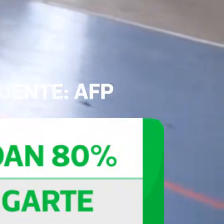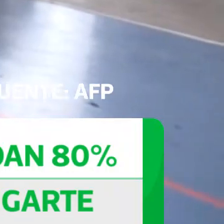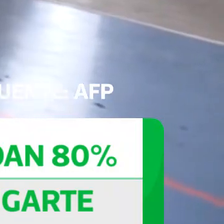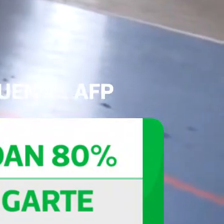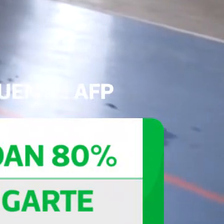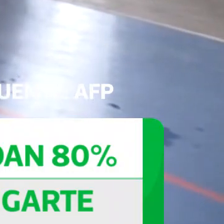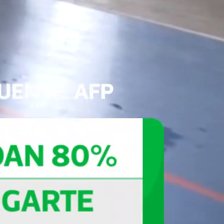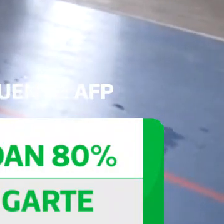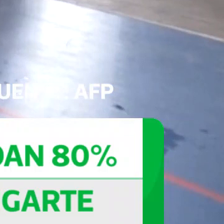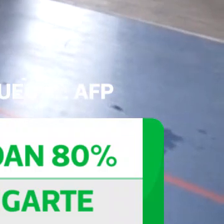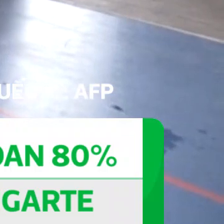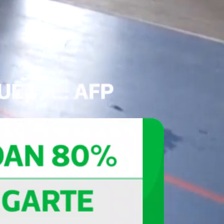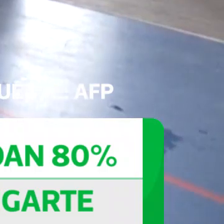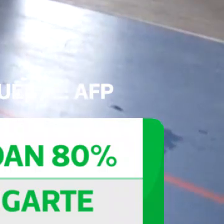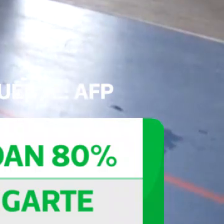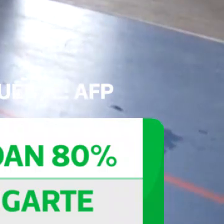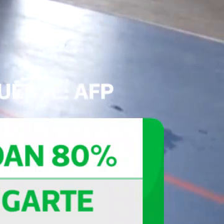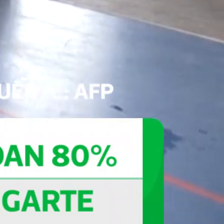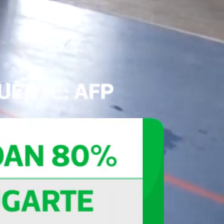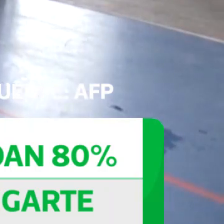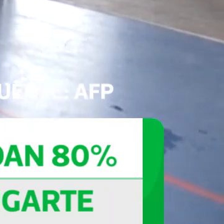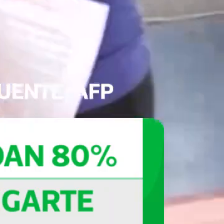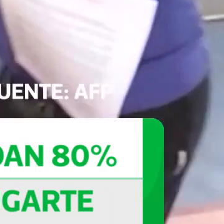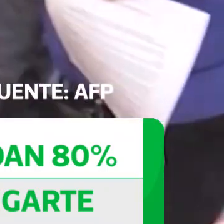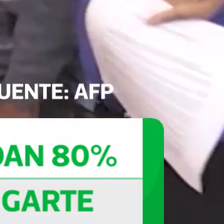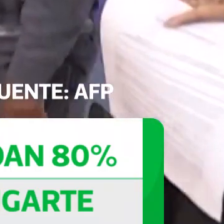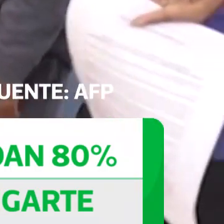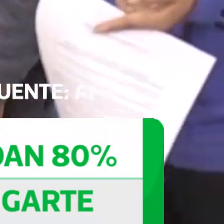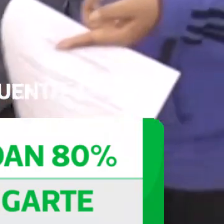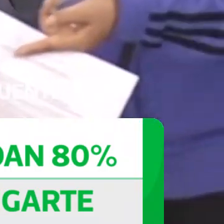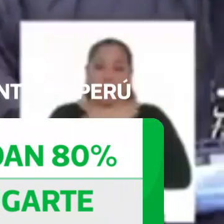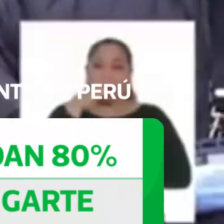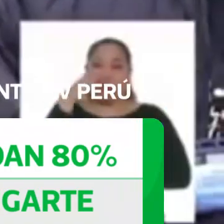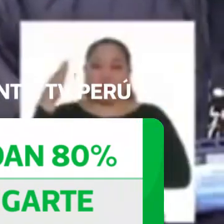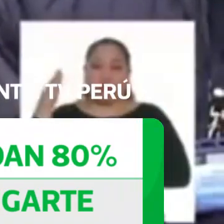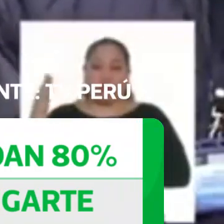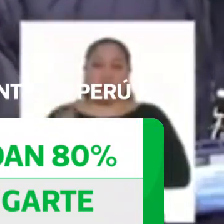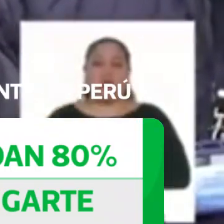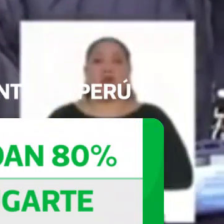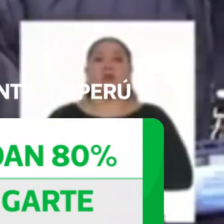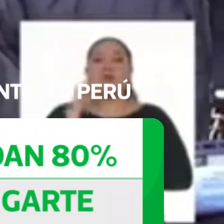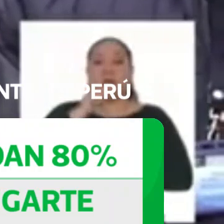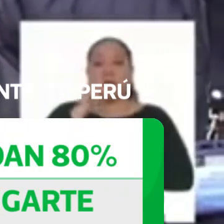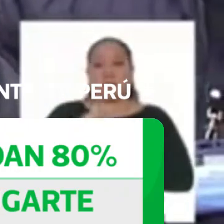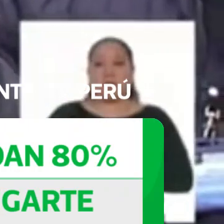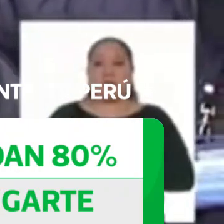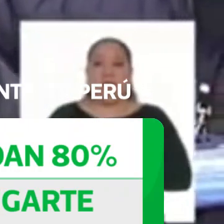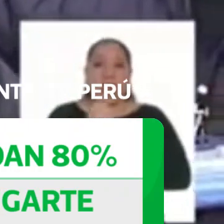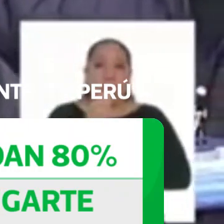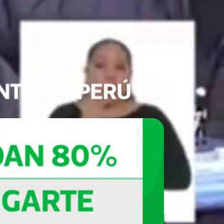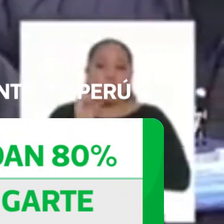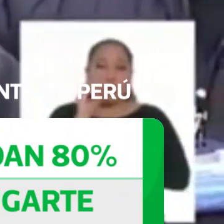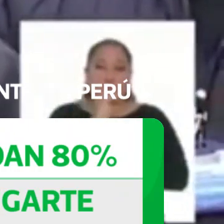segunda dosis que asistan a los centros de vacunación para que la reciban. Efectivamente, hay un